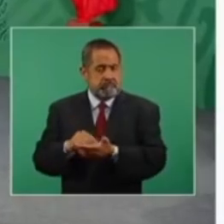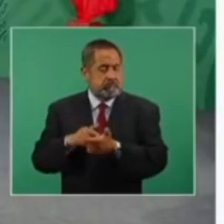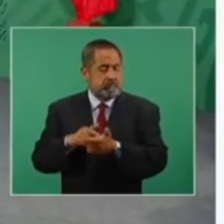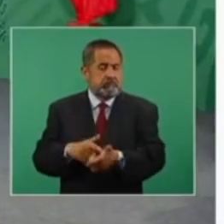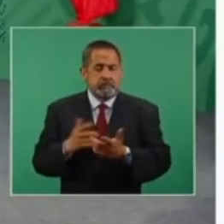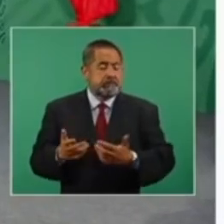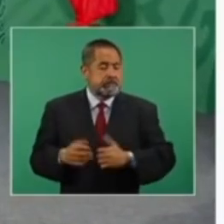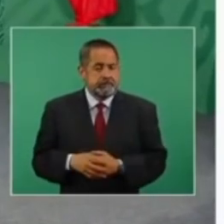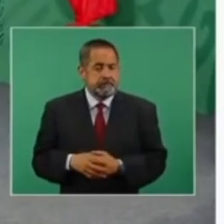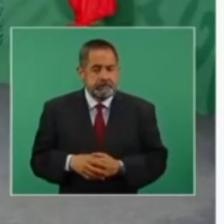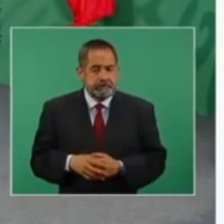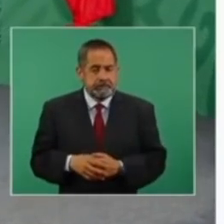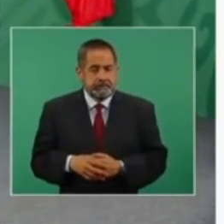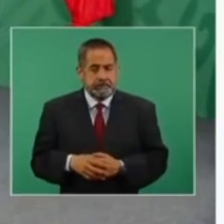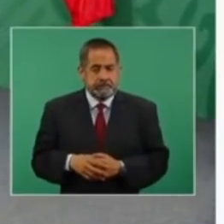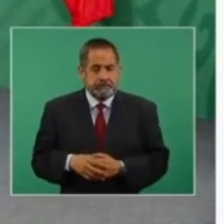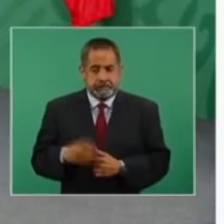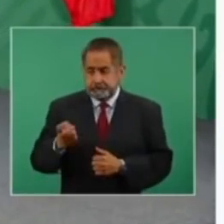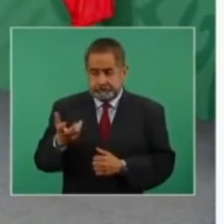no,